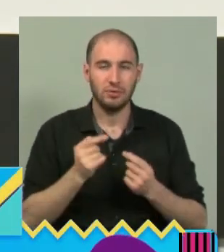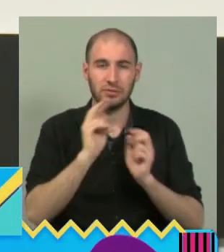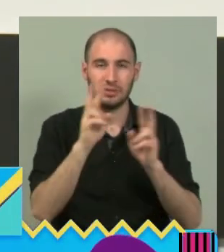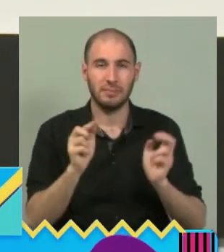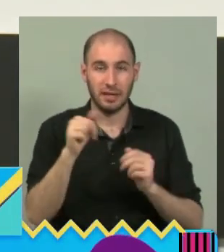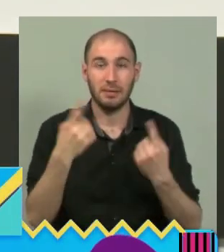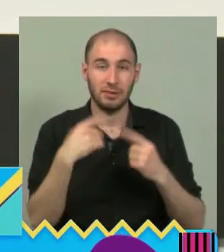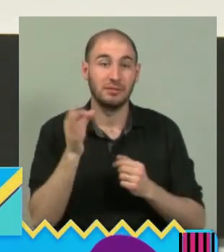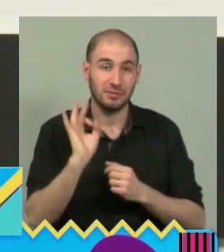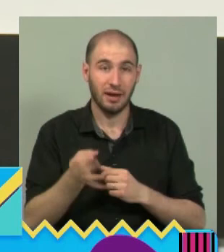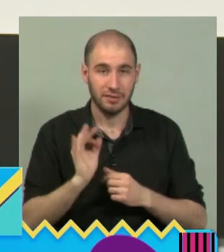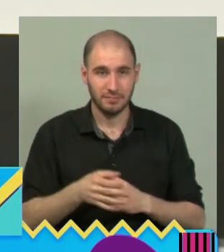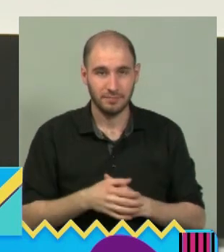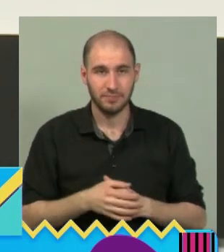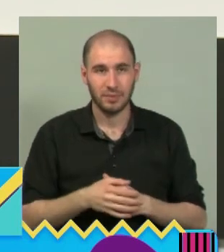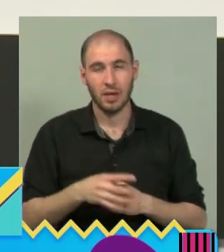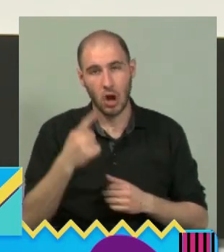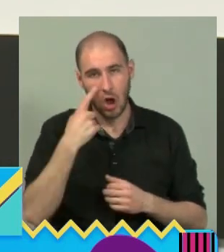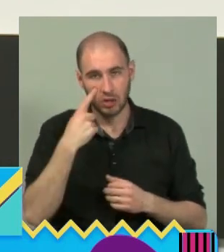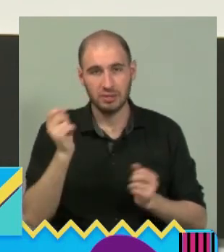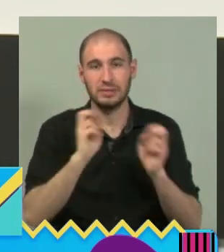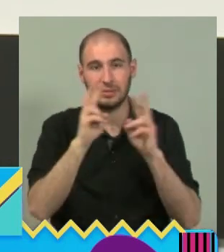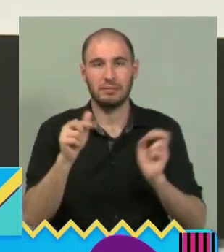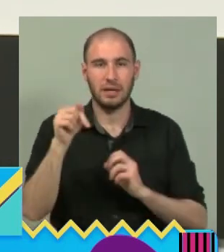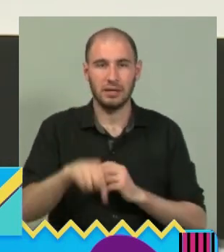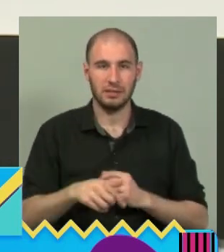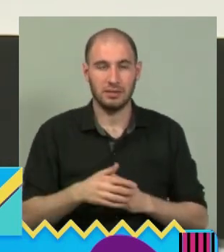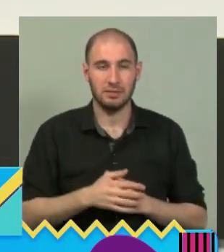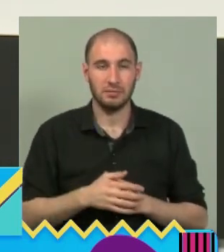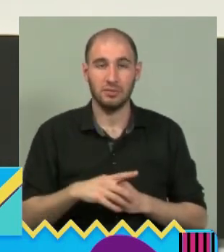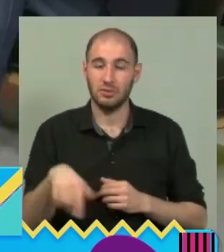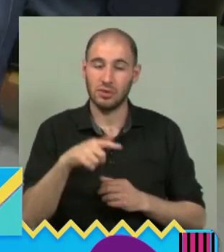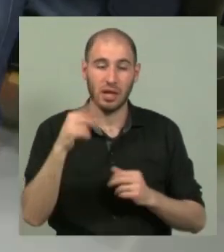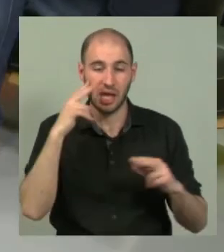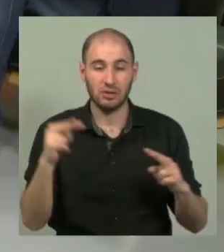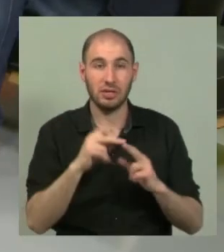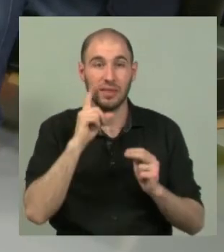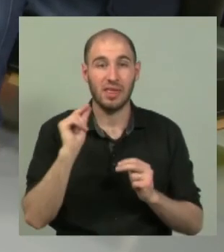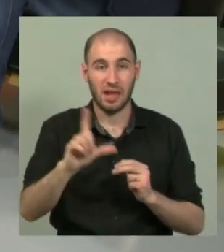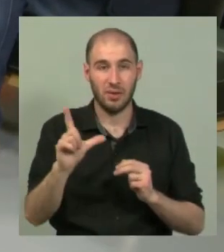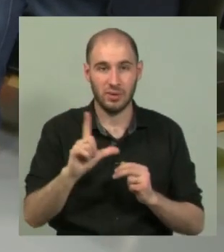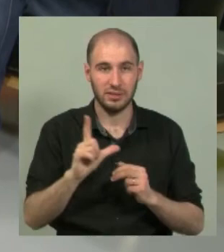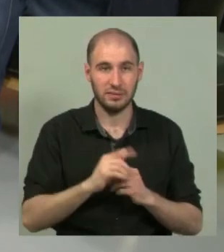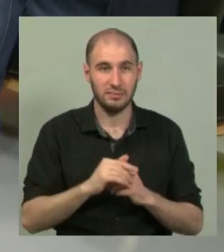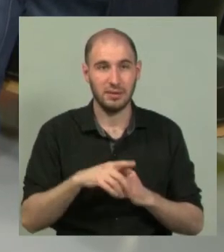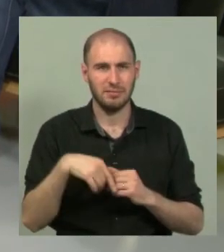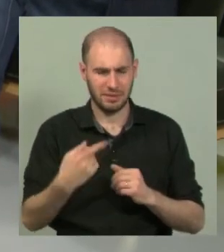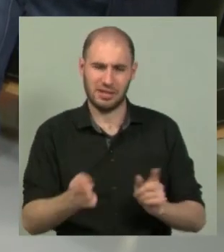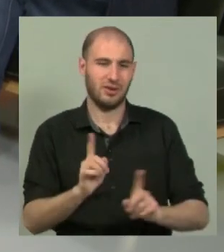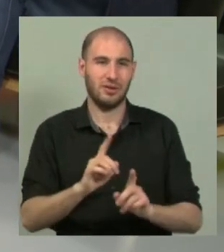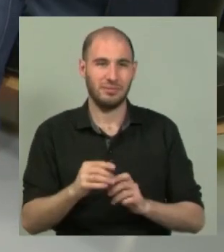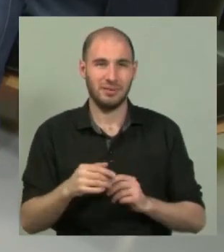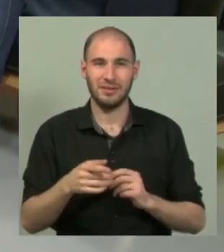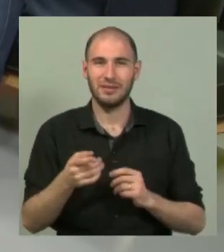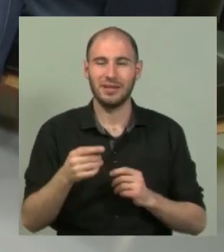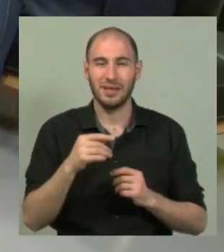respecto, pero sabiendo, teniendo conocimiento al respecto. Chicos, nosotros nos reencontramos el lunes. Iba a decir mañana de nuevo. Igual No, que el viernes no